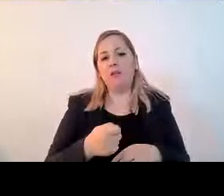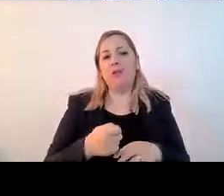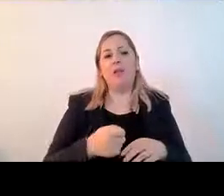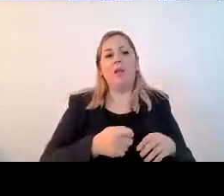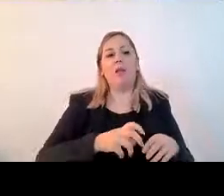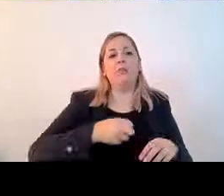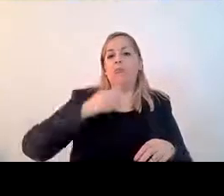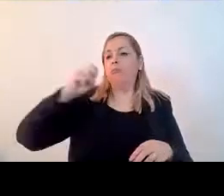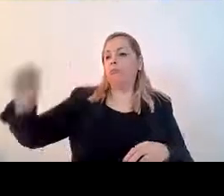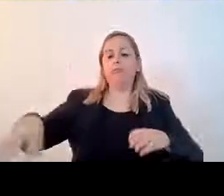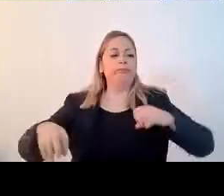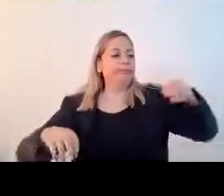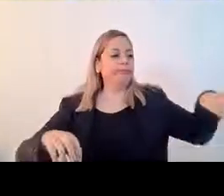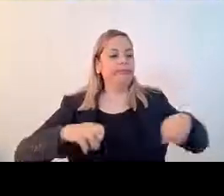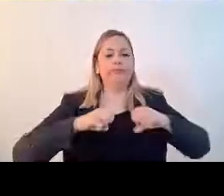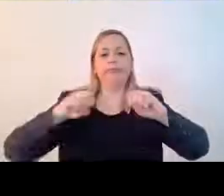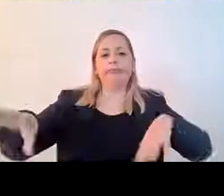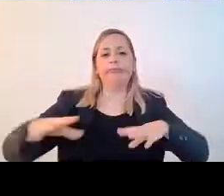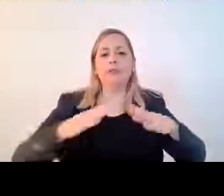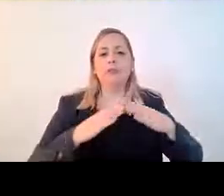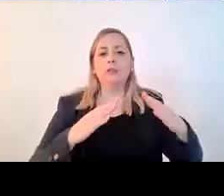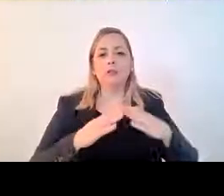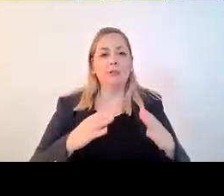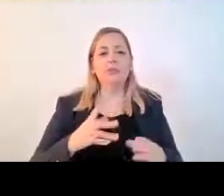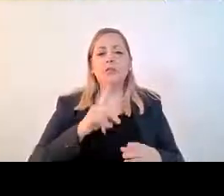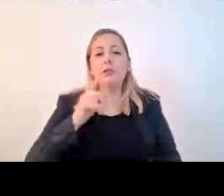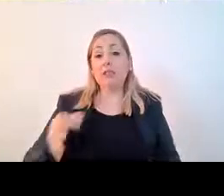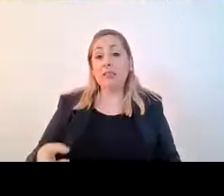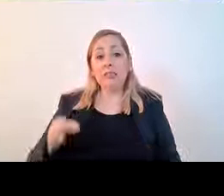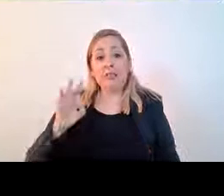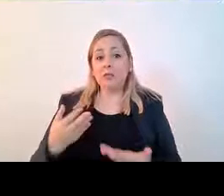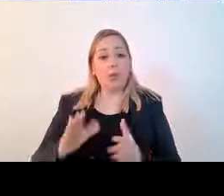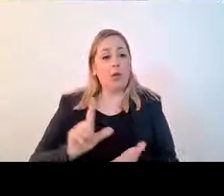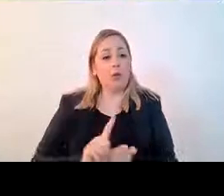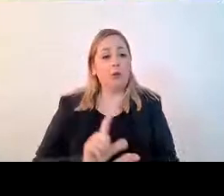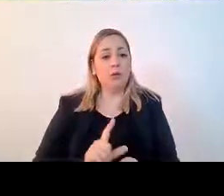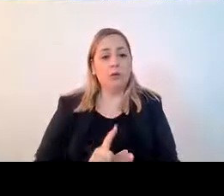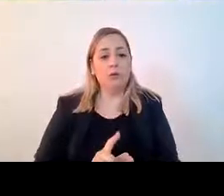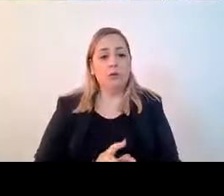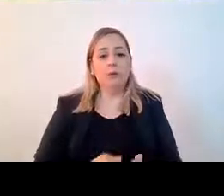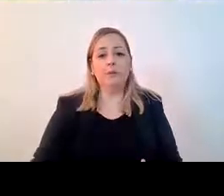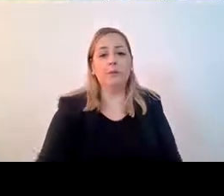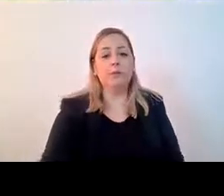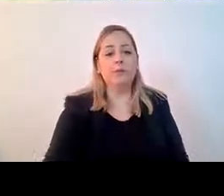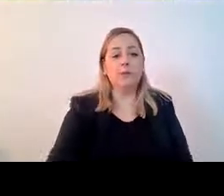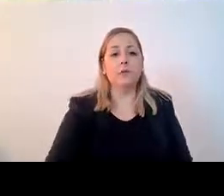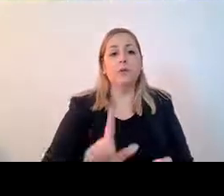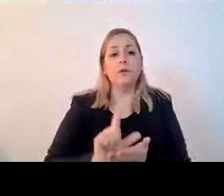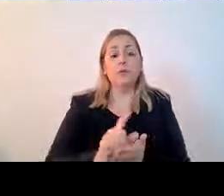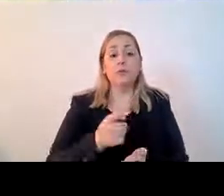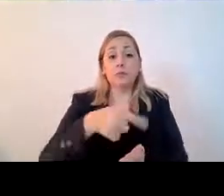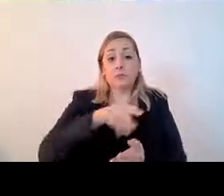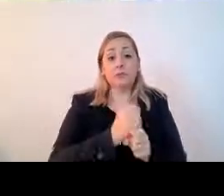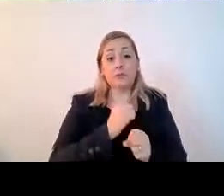reparten las pertenencias en la casa, dejan objetos, tazas de café en cualquier lugar. Entonces, el lugar donde ellos funcionan